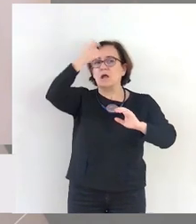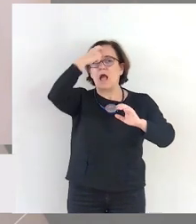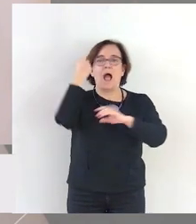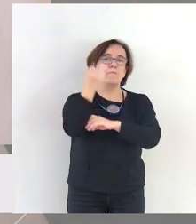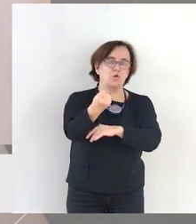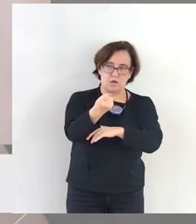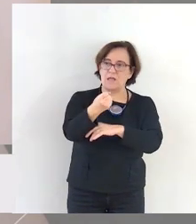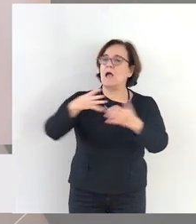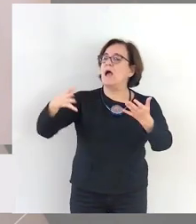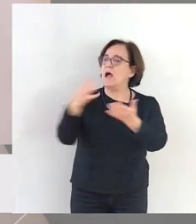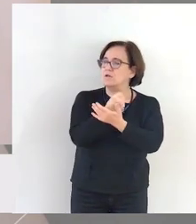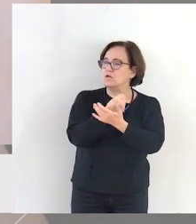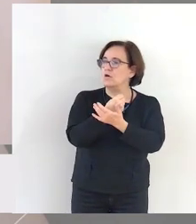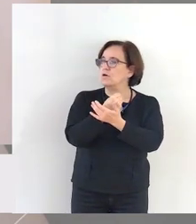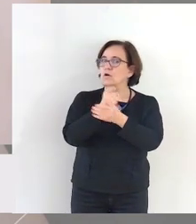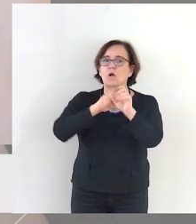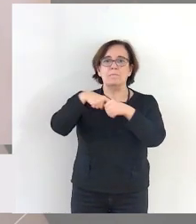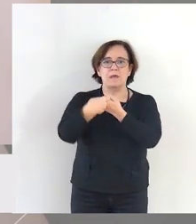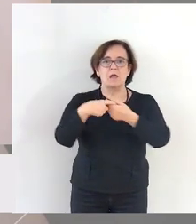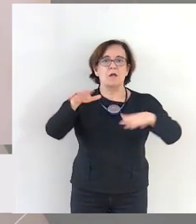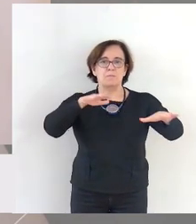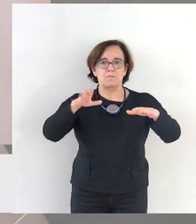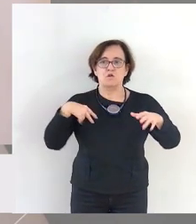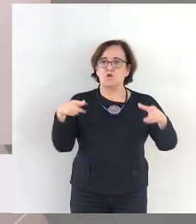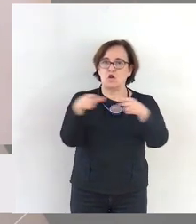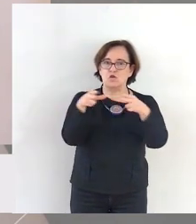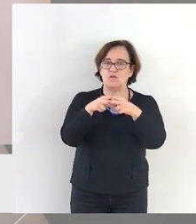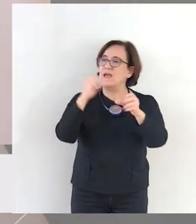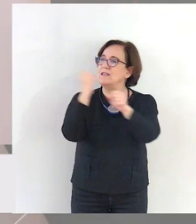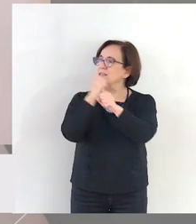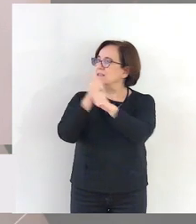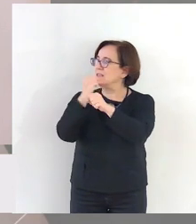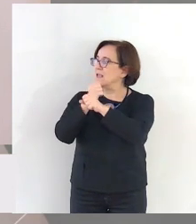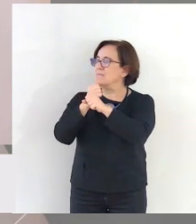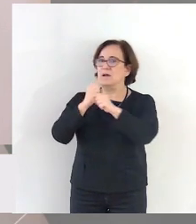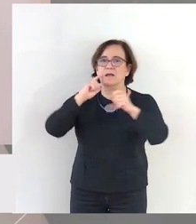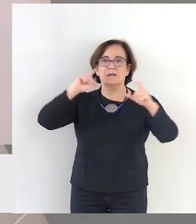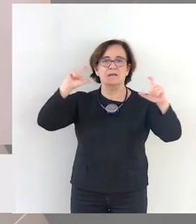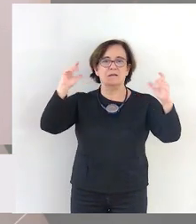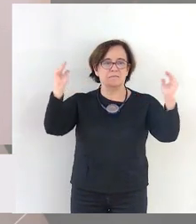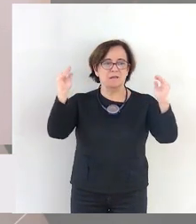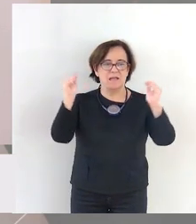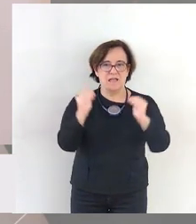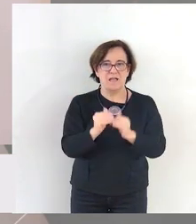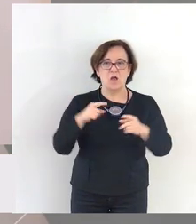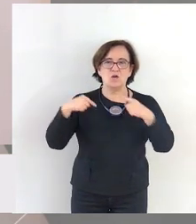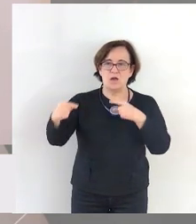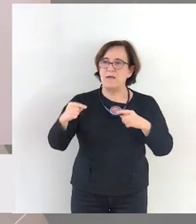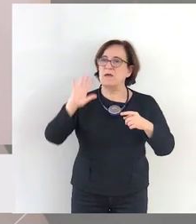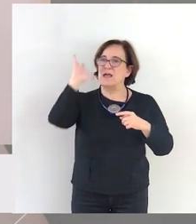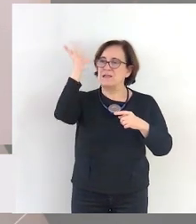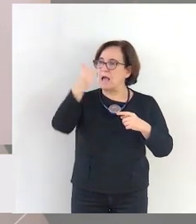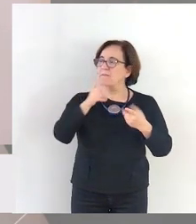apoyar a todos los miembros del movimiento y a nuestros socios en el trabajo que realizamos reduciendo los efectos que el cambio